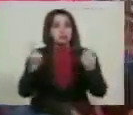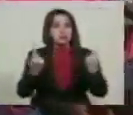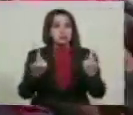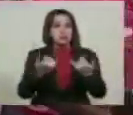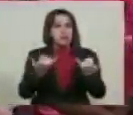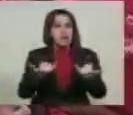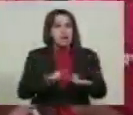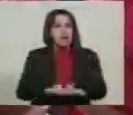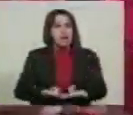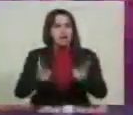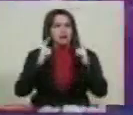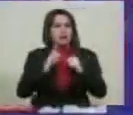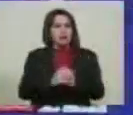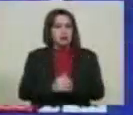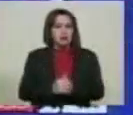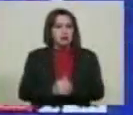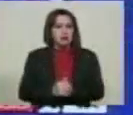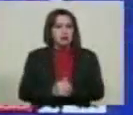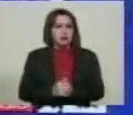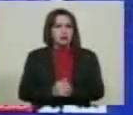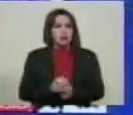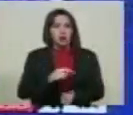Y somos un liderazgo